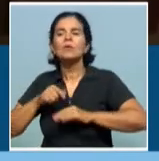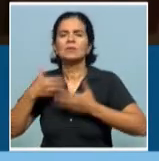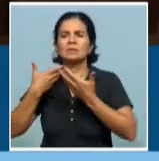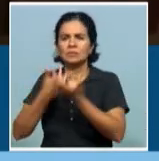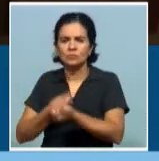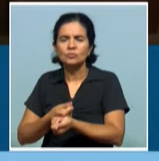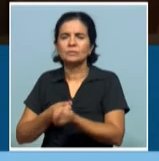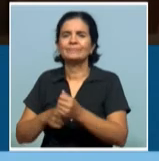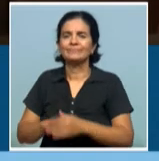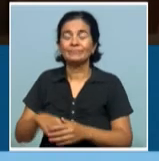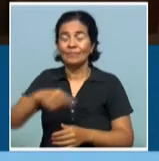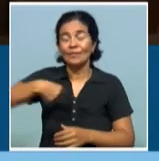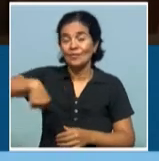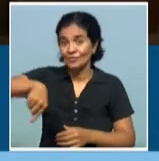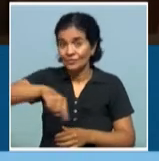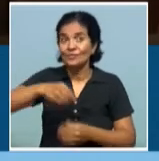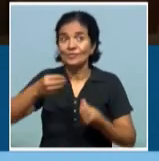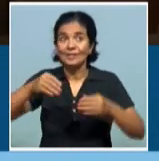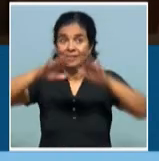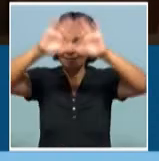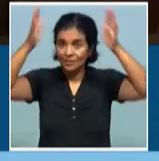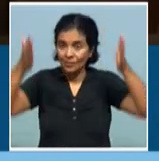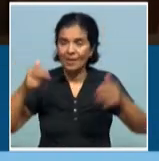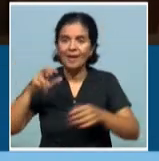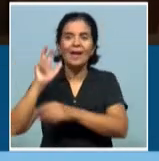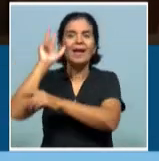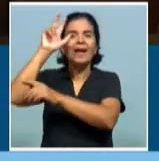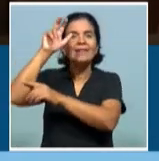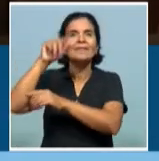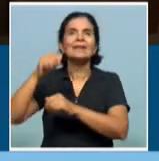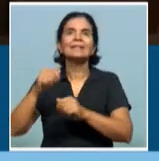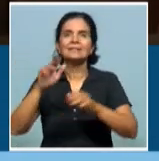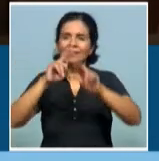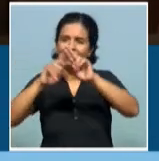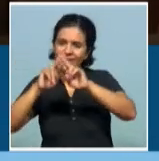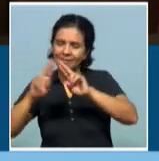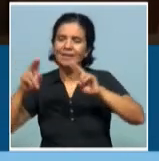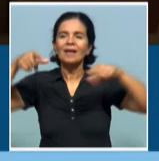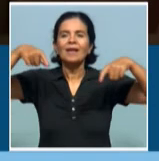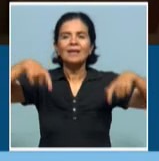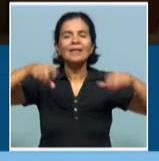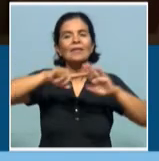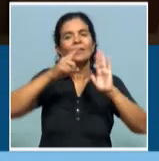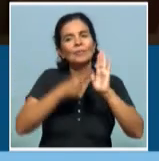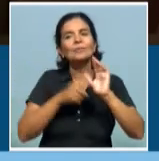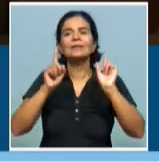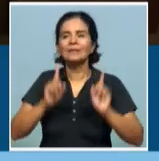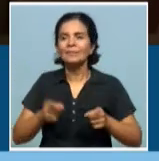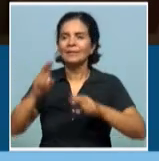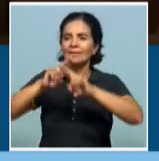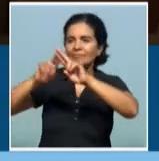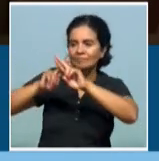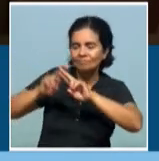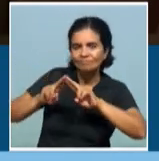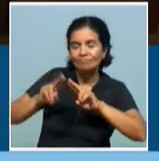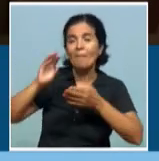dirección, reacondicionaremos el AVE Fénix, el Estadio Juan Gilberto Funes. Y además, vamos a poner en valor a